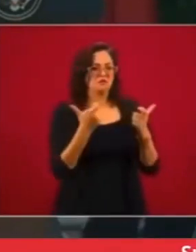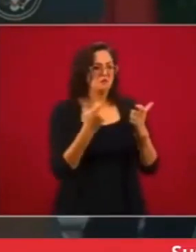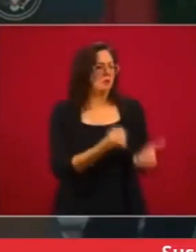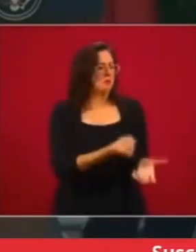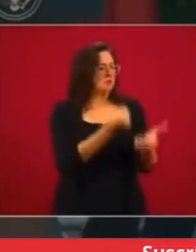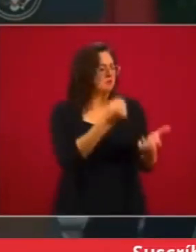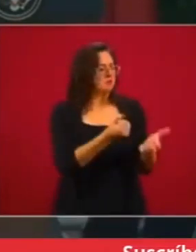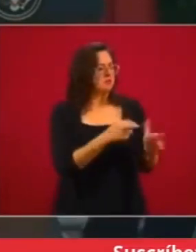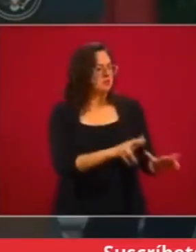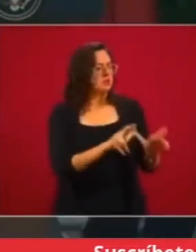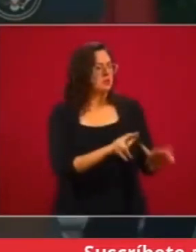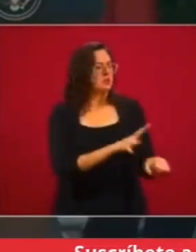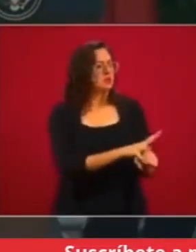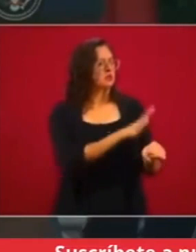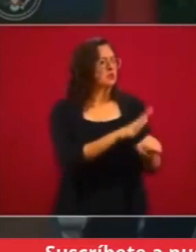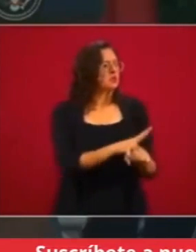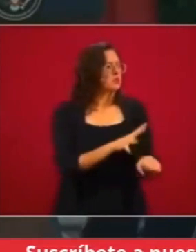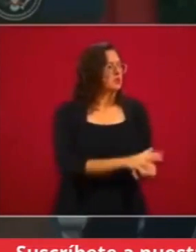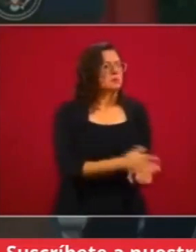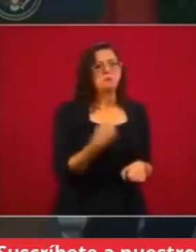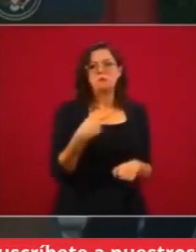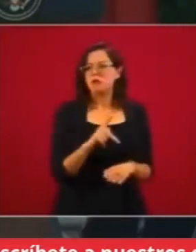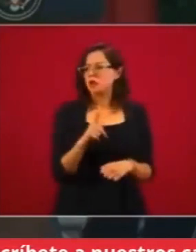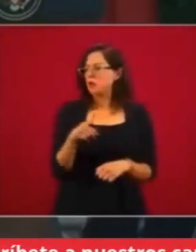más dejar